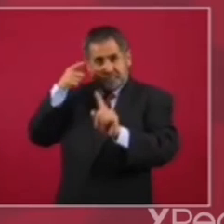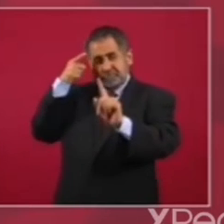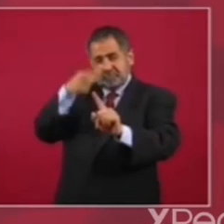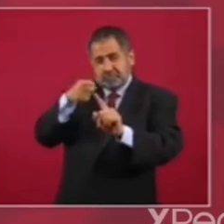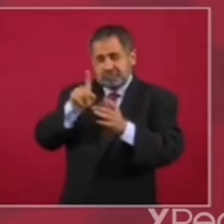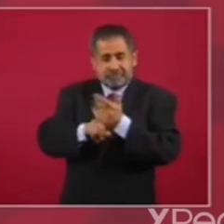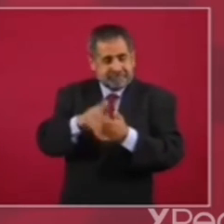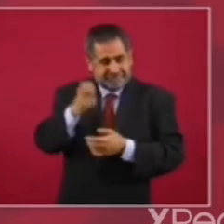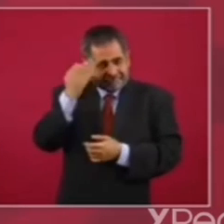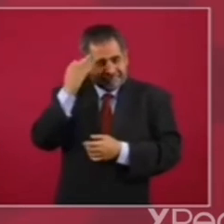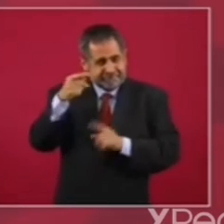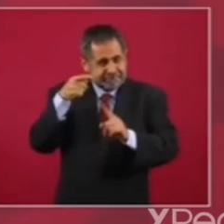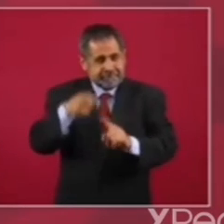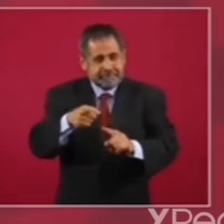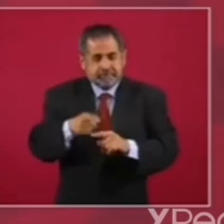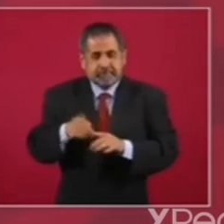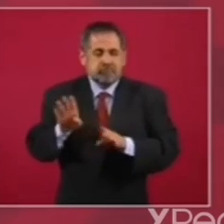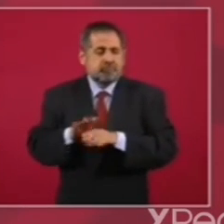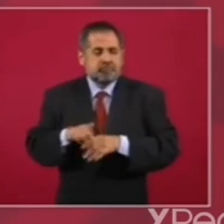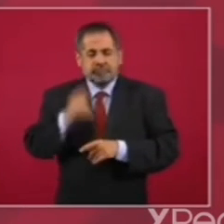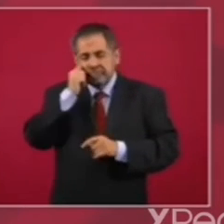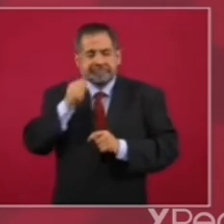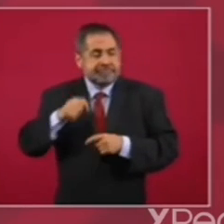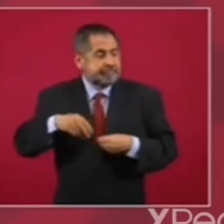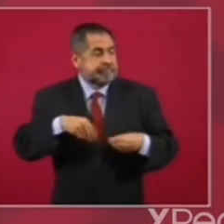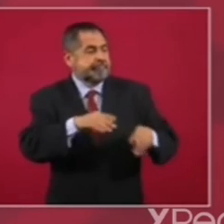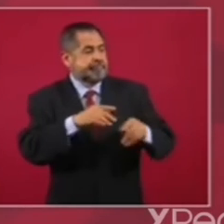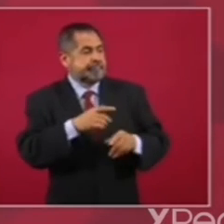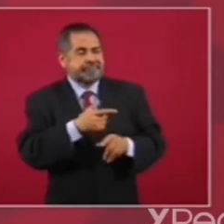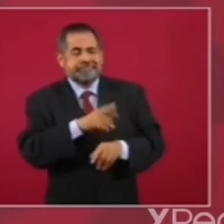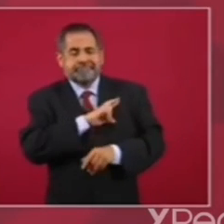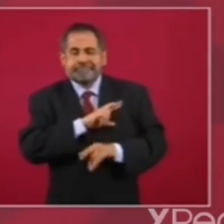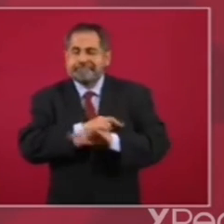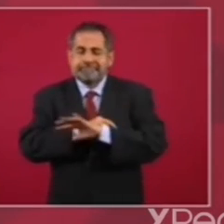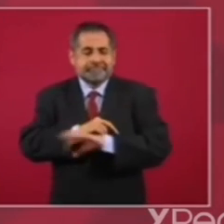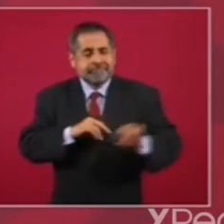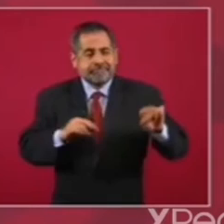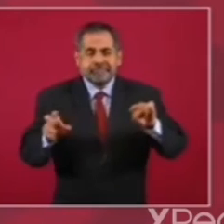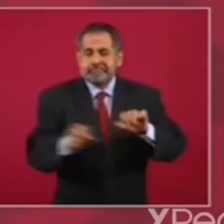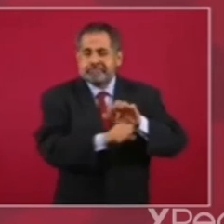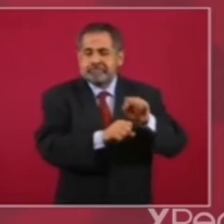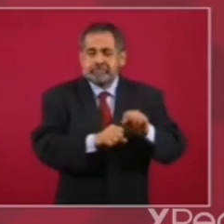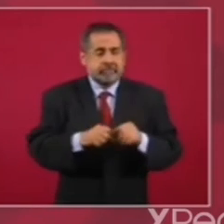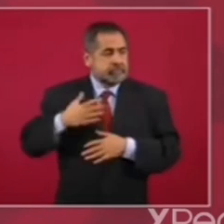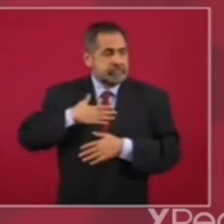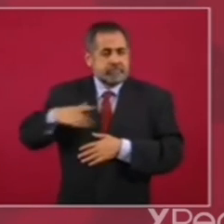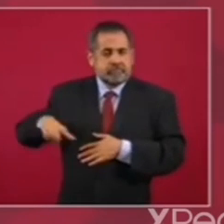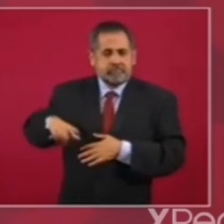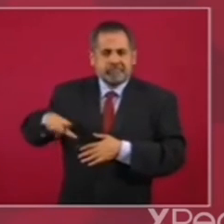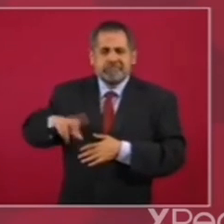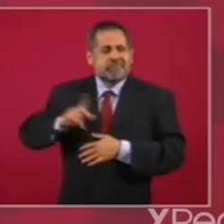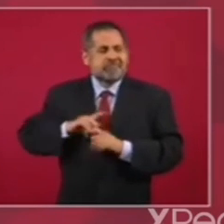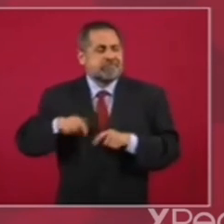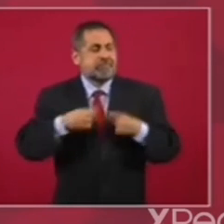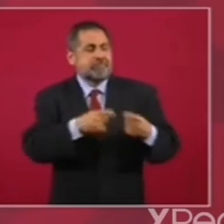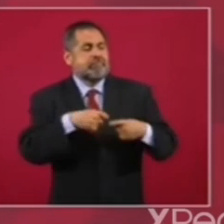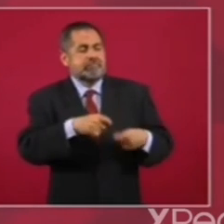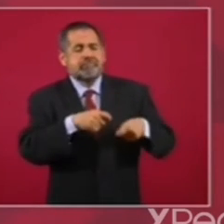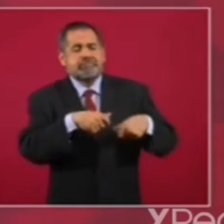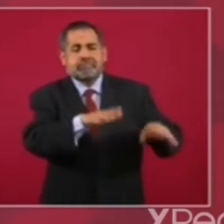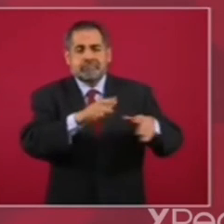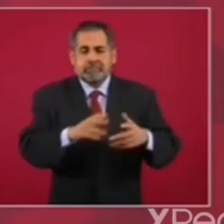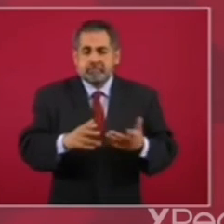propósito de imponer esa política, de convertir lo público en privado.